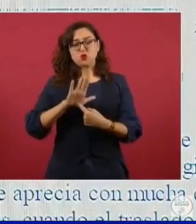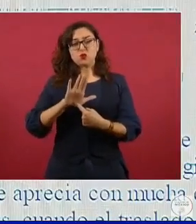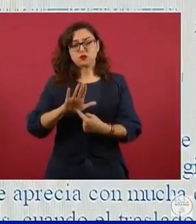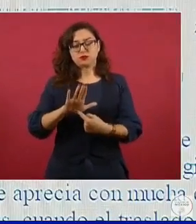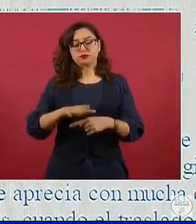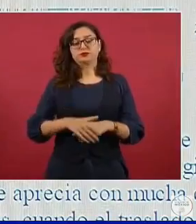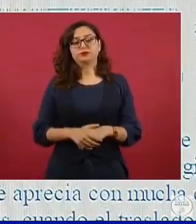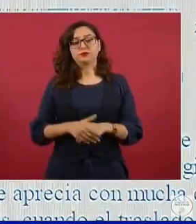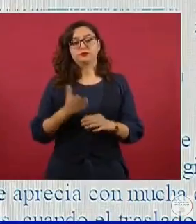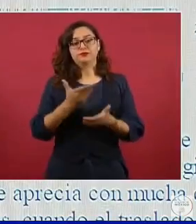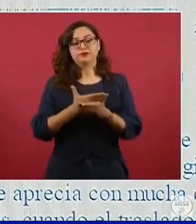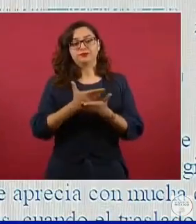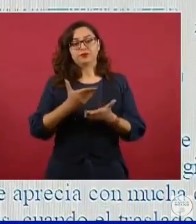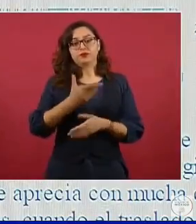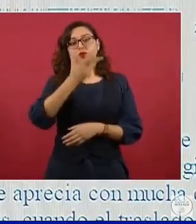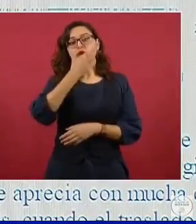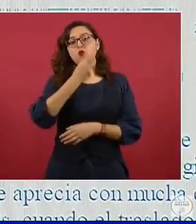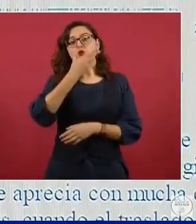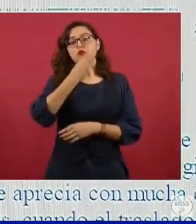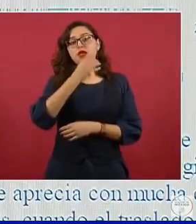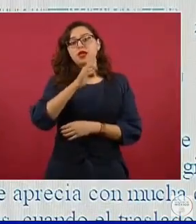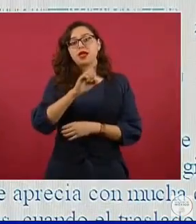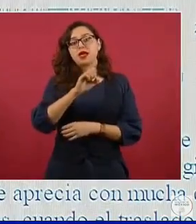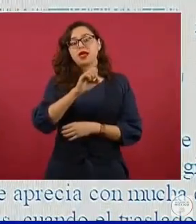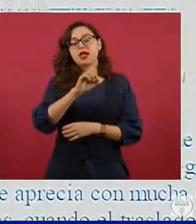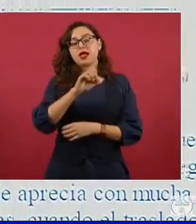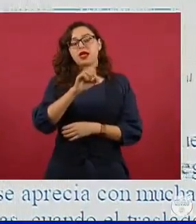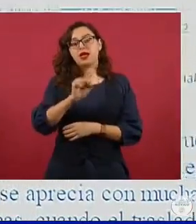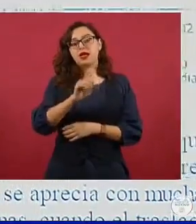vicegobernador del Banco de México, Gerardo Esquivel.